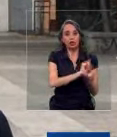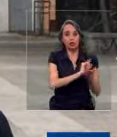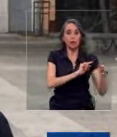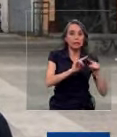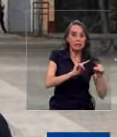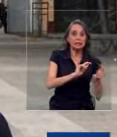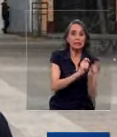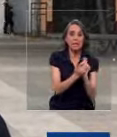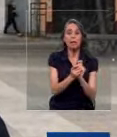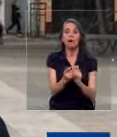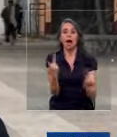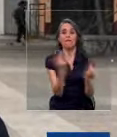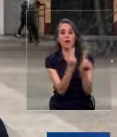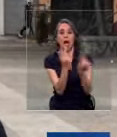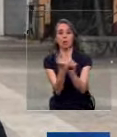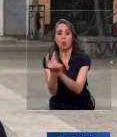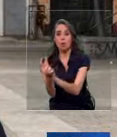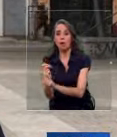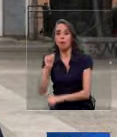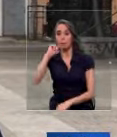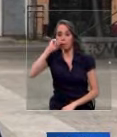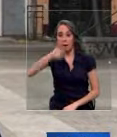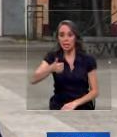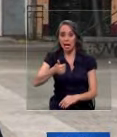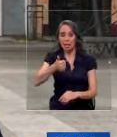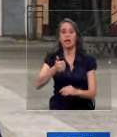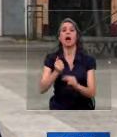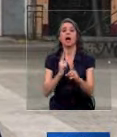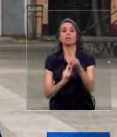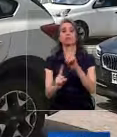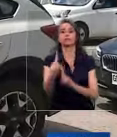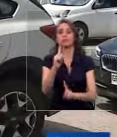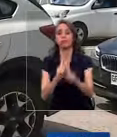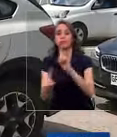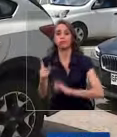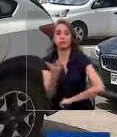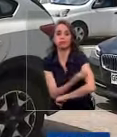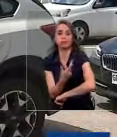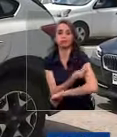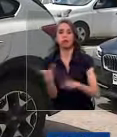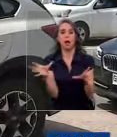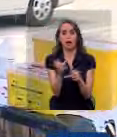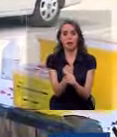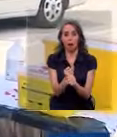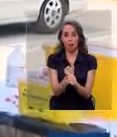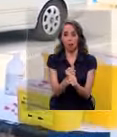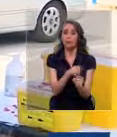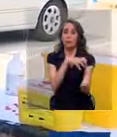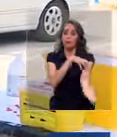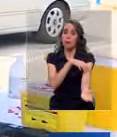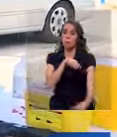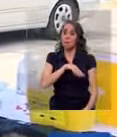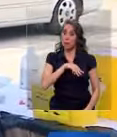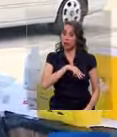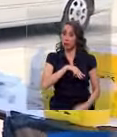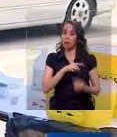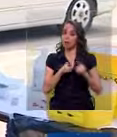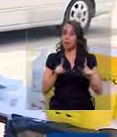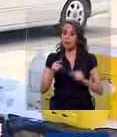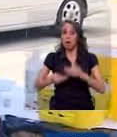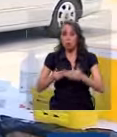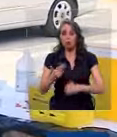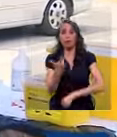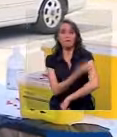proceso de vacunación se realiza agotar de día mañana de manera fluida y expedita por el contrario en la región metropolitana el proceso de vacunación